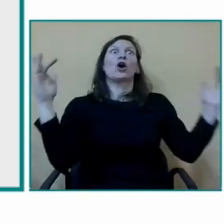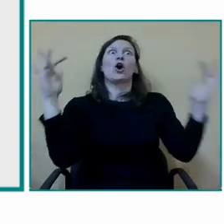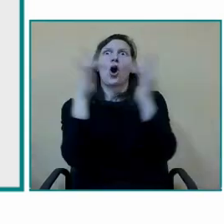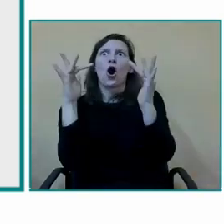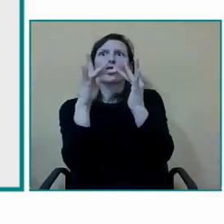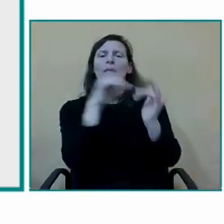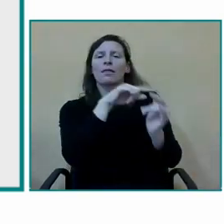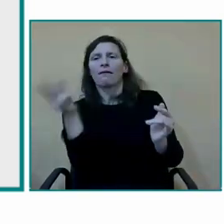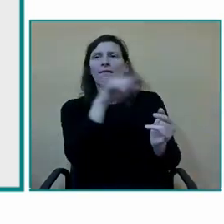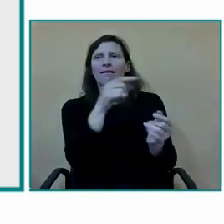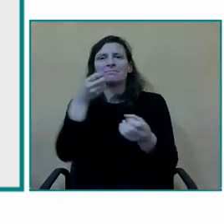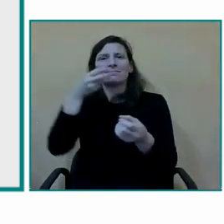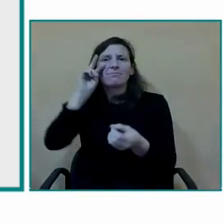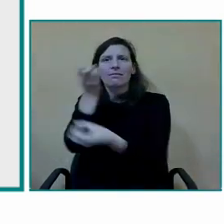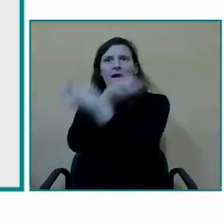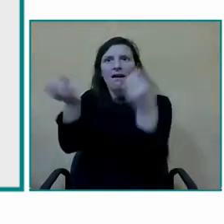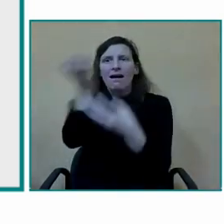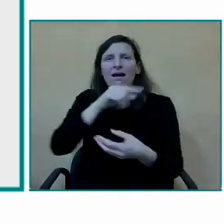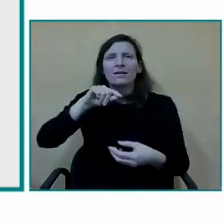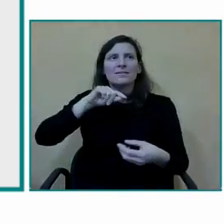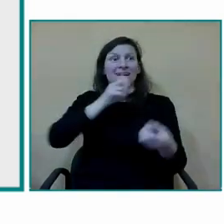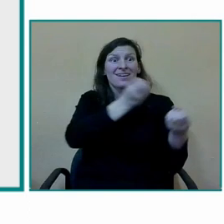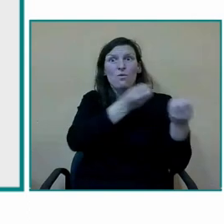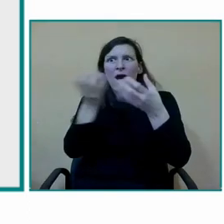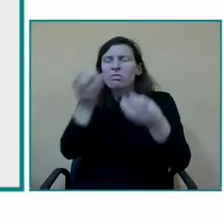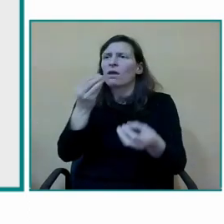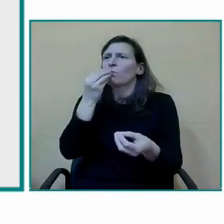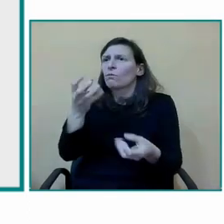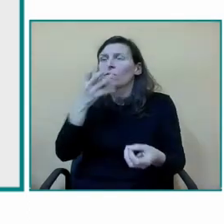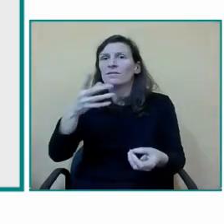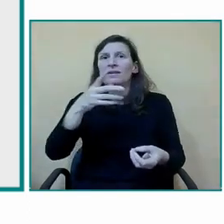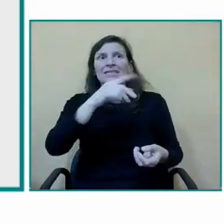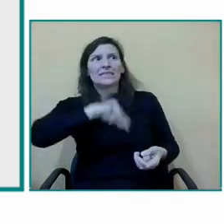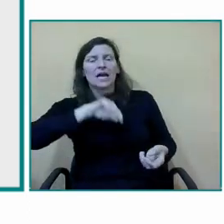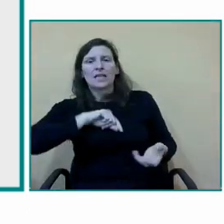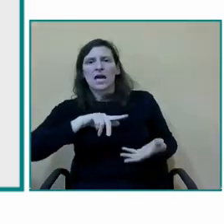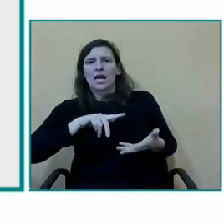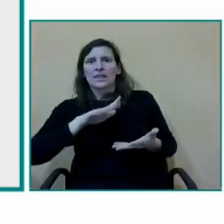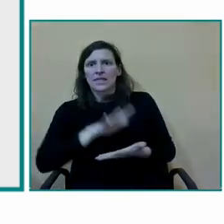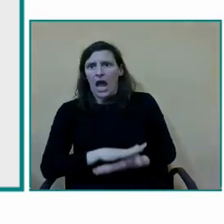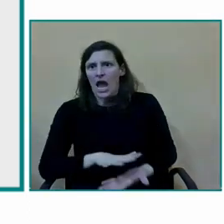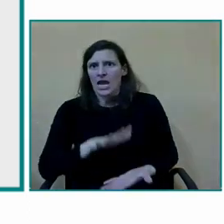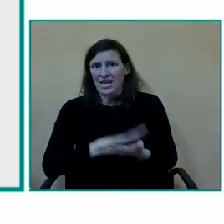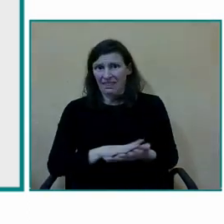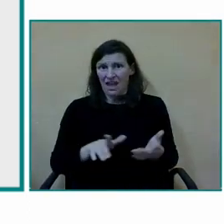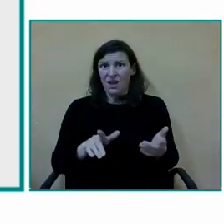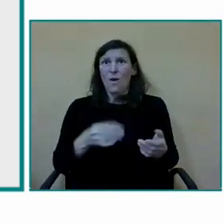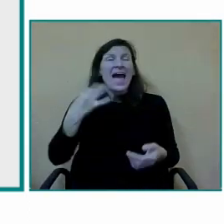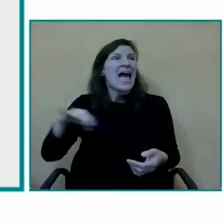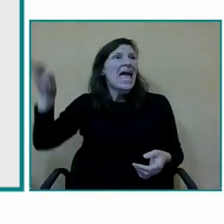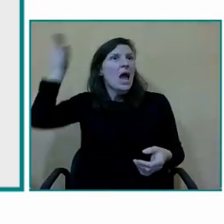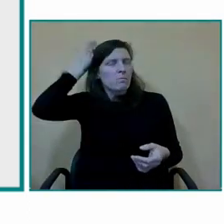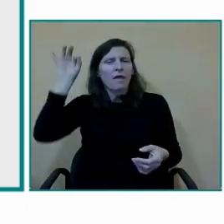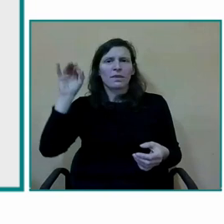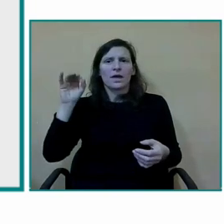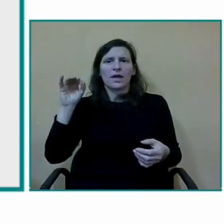tranquilidad y la esperanza de que todo saldrá bien y que va a empezar una aventura muy importante que van a tener que ayudar a sus hijos